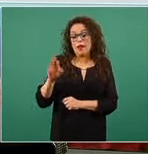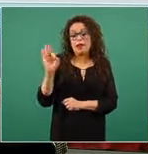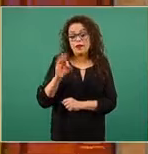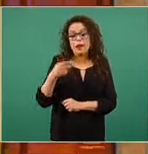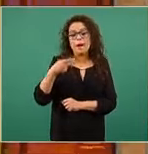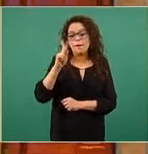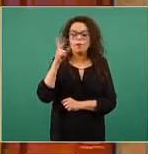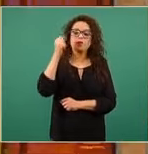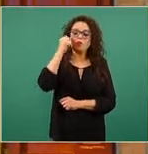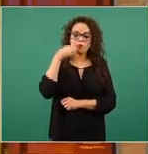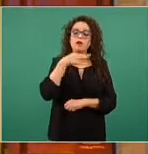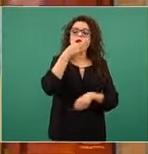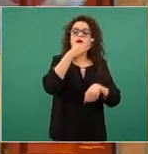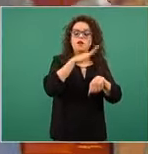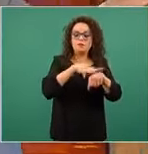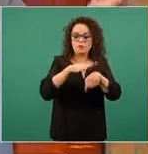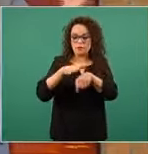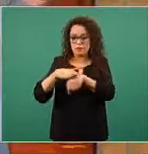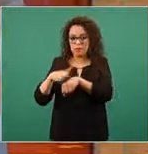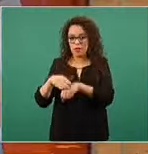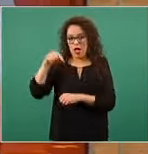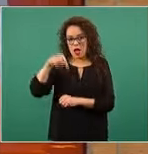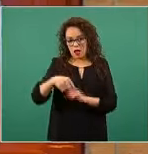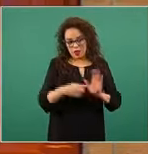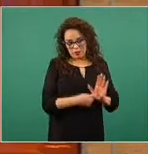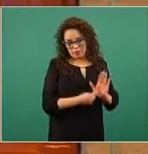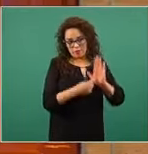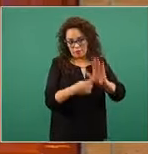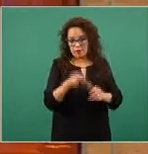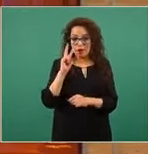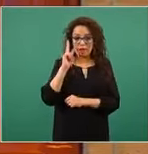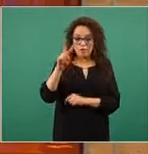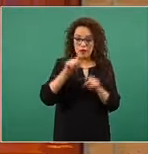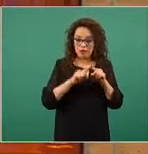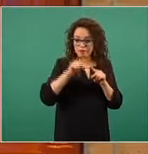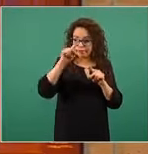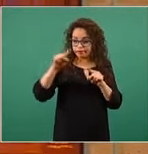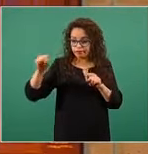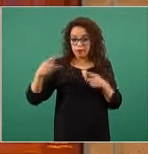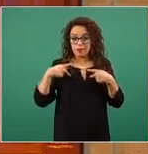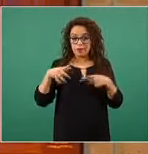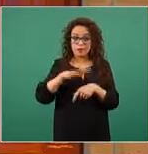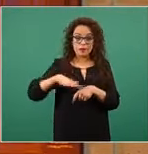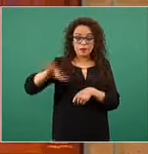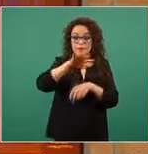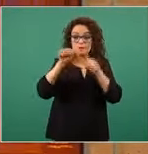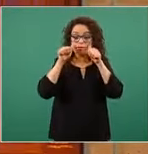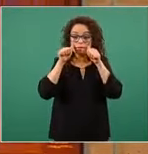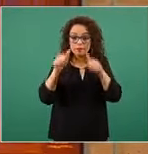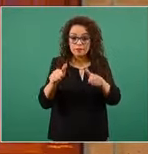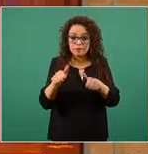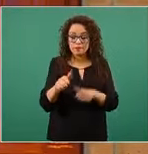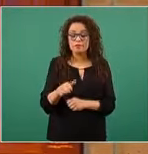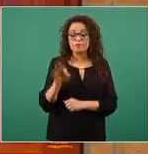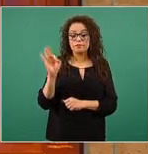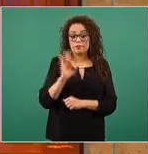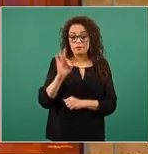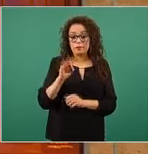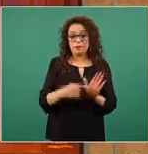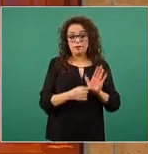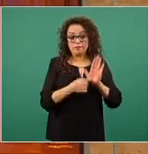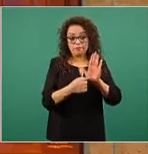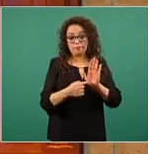un llamado que hacemos a través de estos gráficos a la población, que si hay señales que se están empezando a